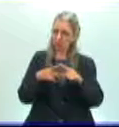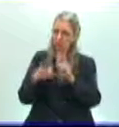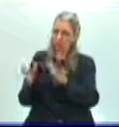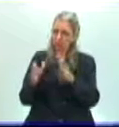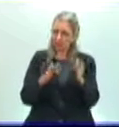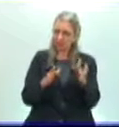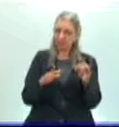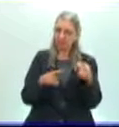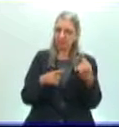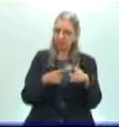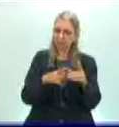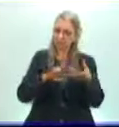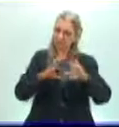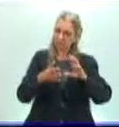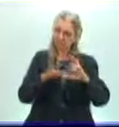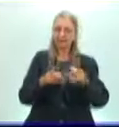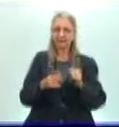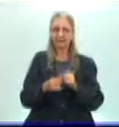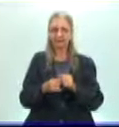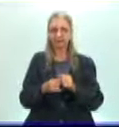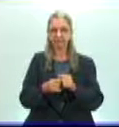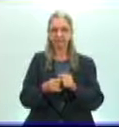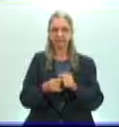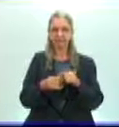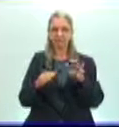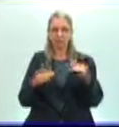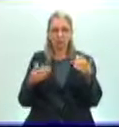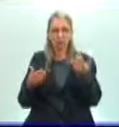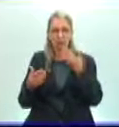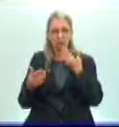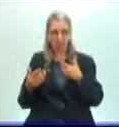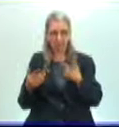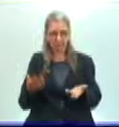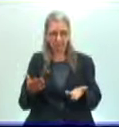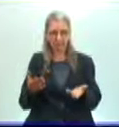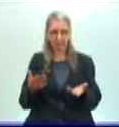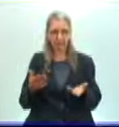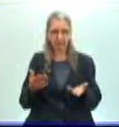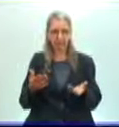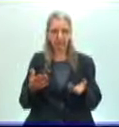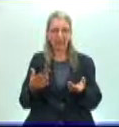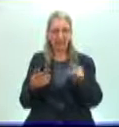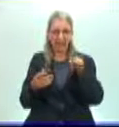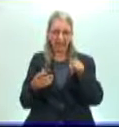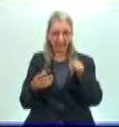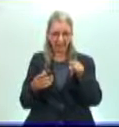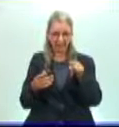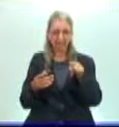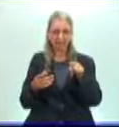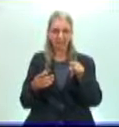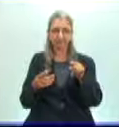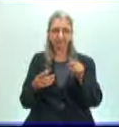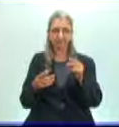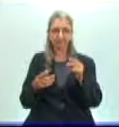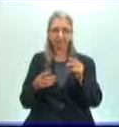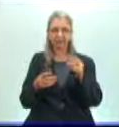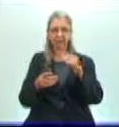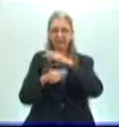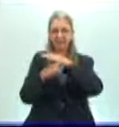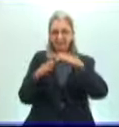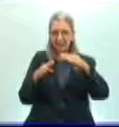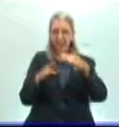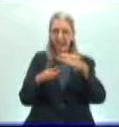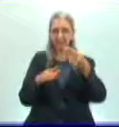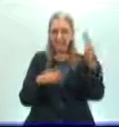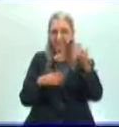fórmula pudiéramos decir un poco complicada, pero utiliza las longitudes de los lados del triángulo para calcular el área. Debemos usar el semiperímetro, la suma de los tres